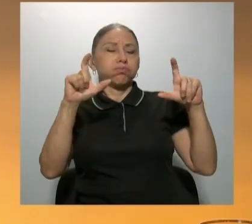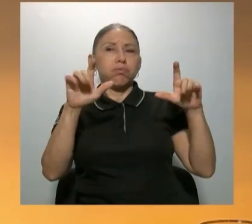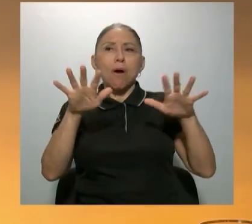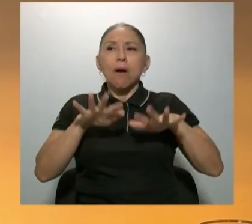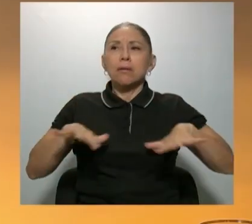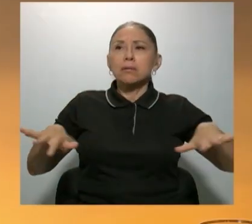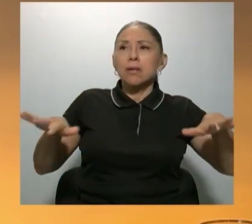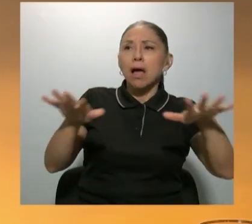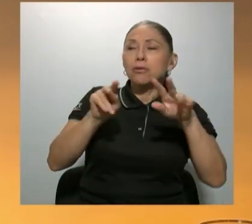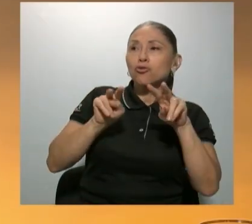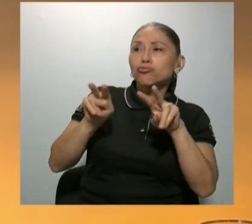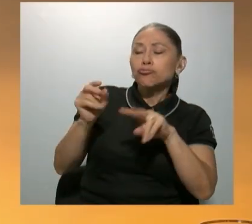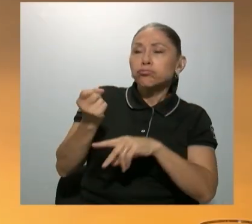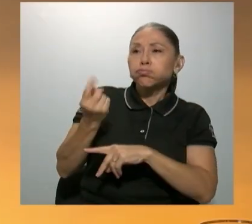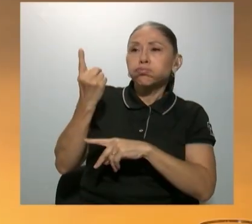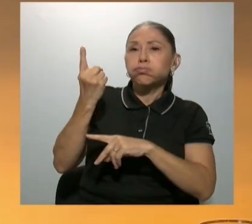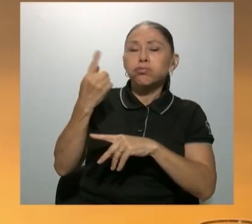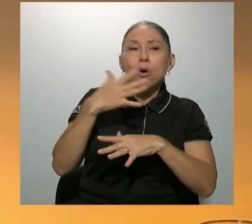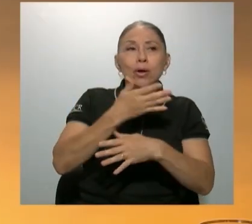amó.